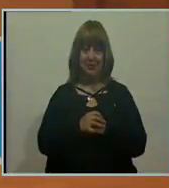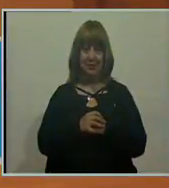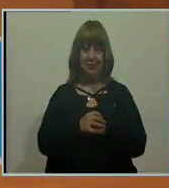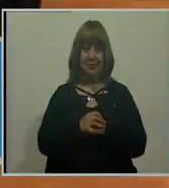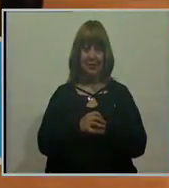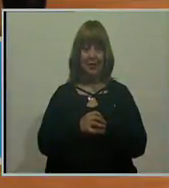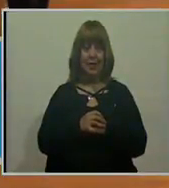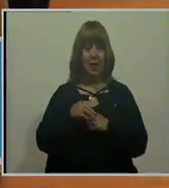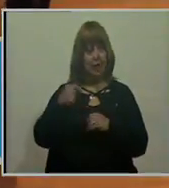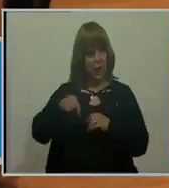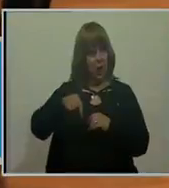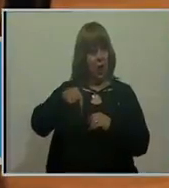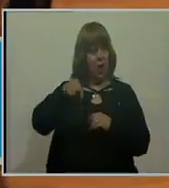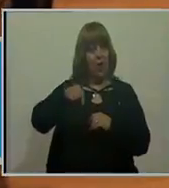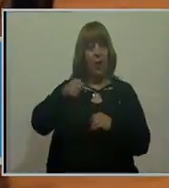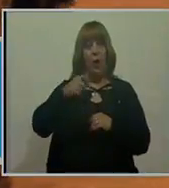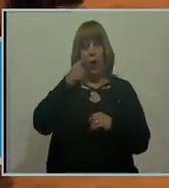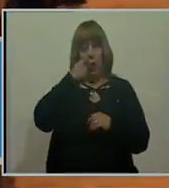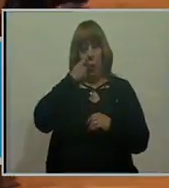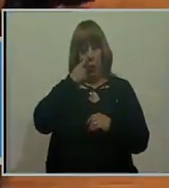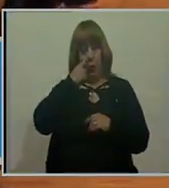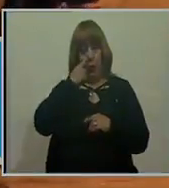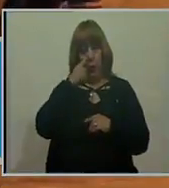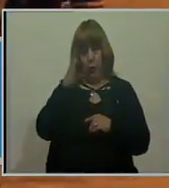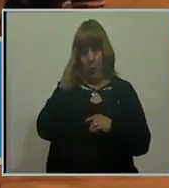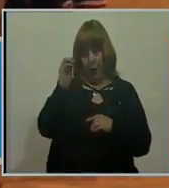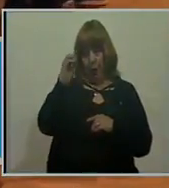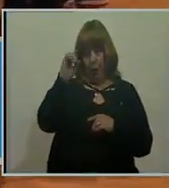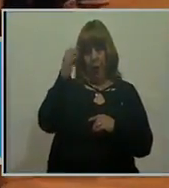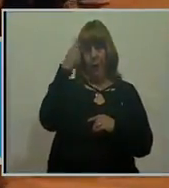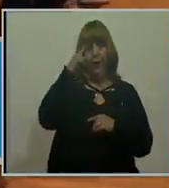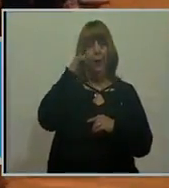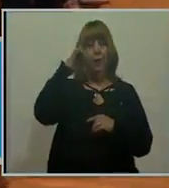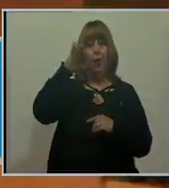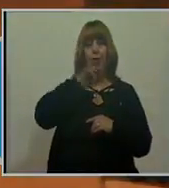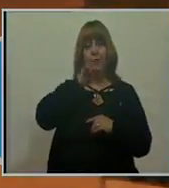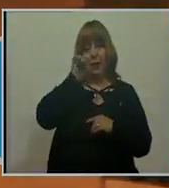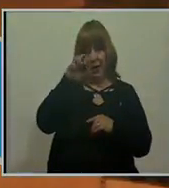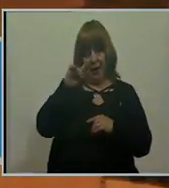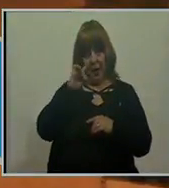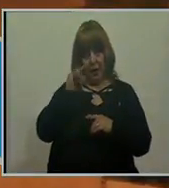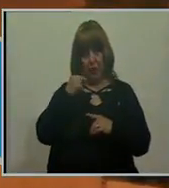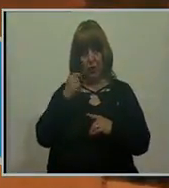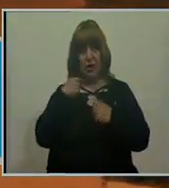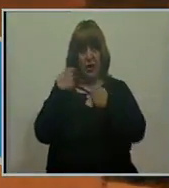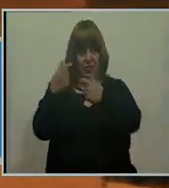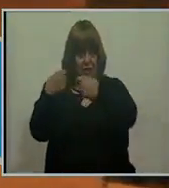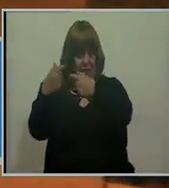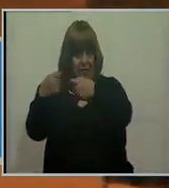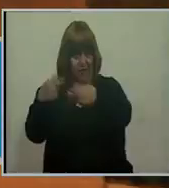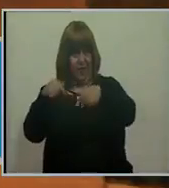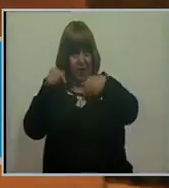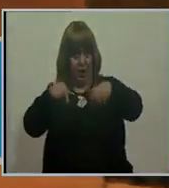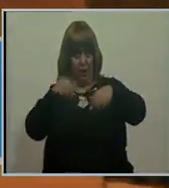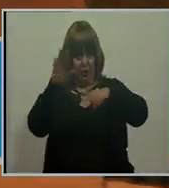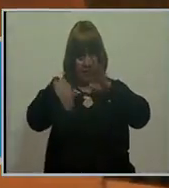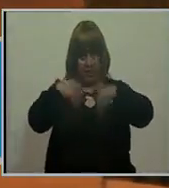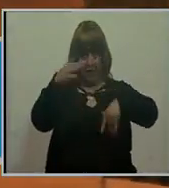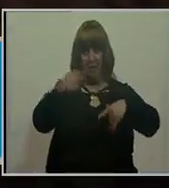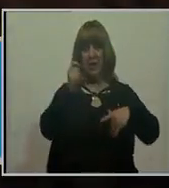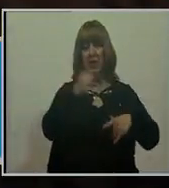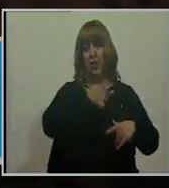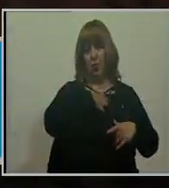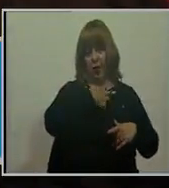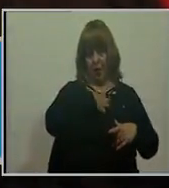Les entró el apuro. Desde junio el Banco Hipotecario comenzará a llamar a los 200 adjudicatarios de las viviendas de Procrear en Maipú. La comunicación de las autoridades